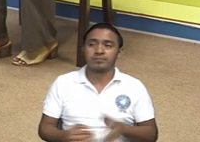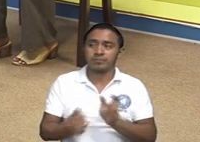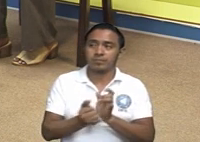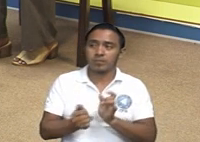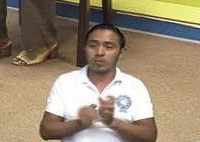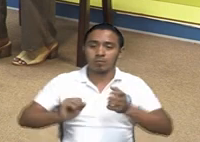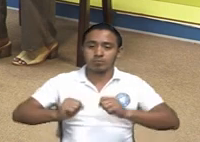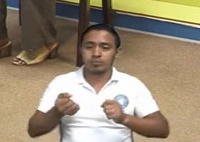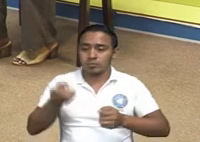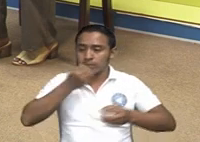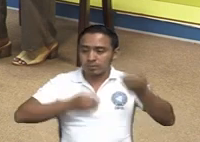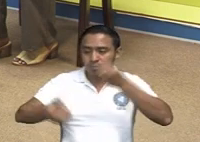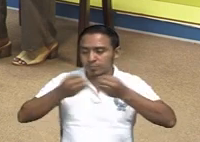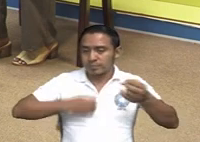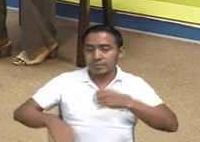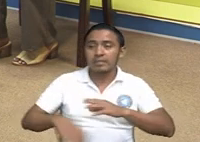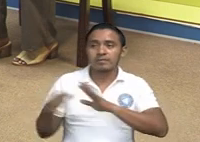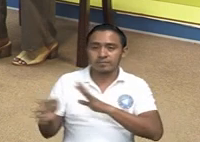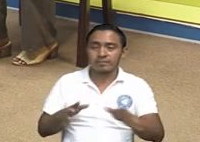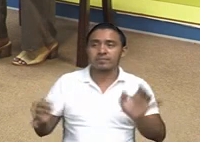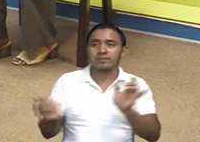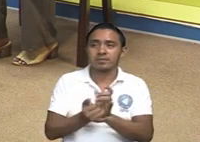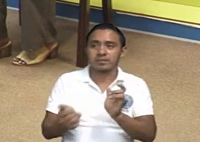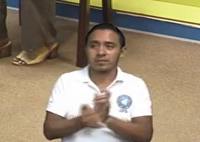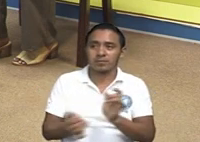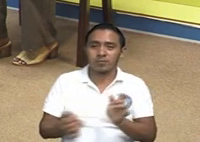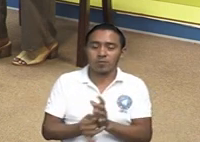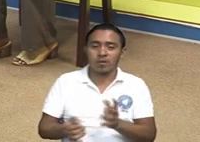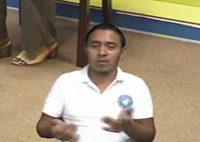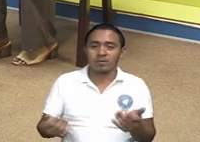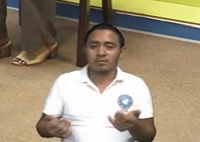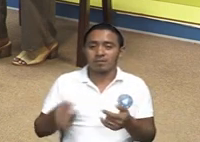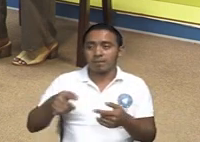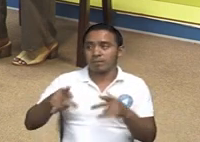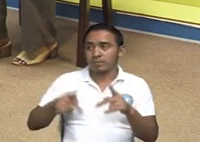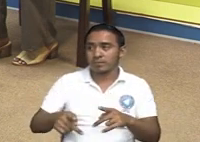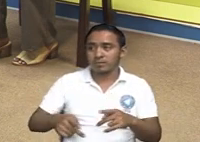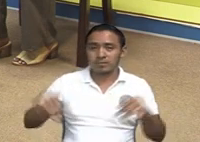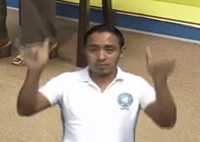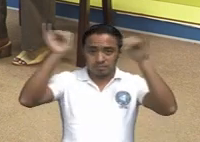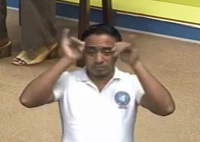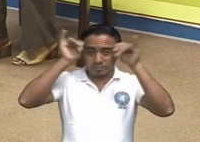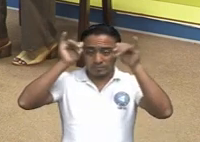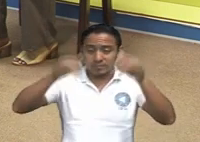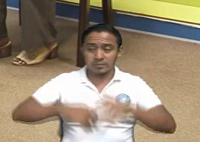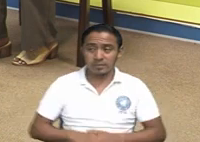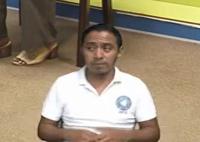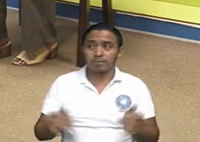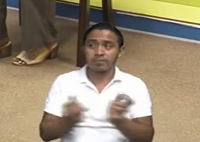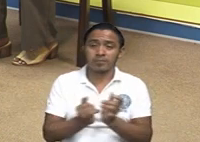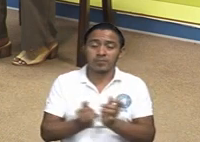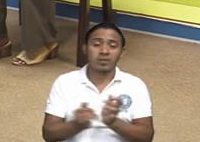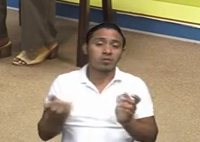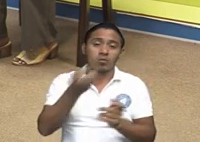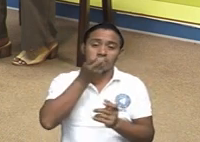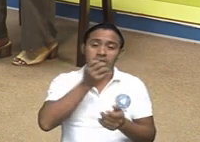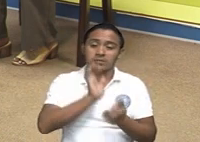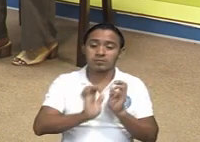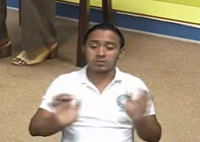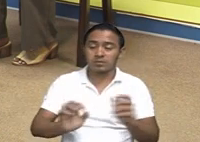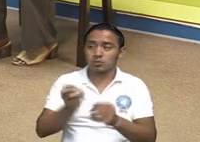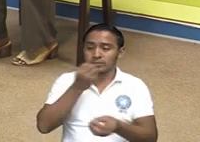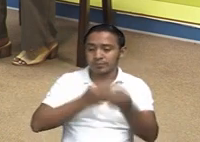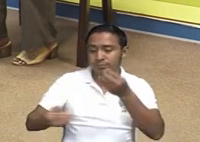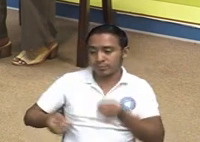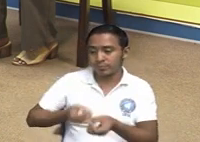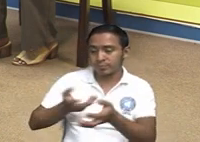engorden mal, les ponemos hormonas. Sí, eso le iba a decir. Y las vacas también. Entonces todo eso va influyendo,